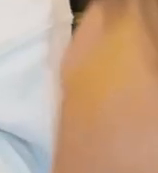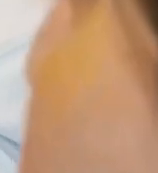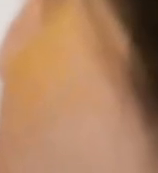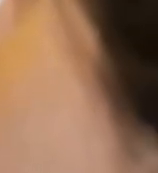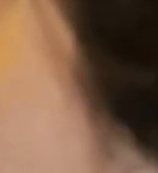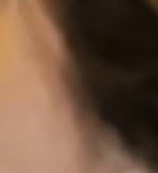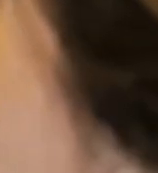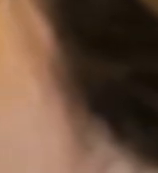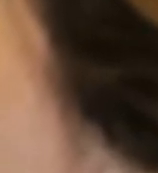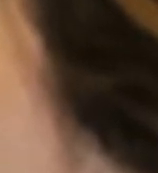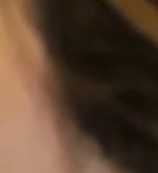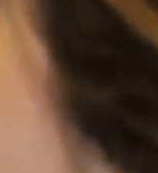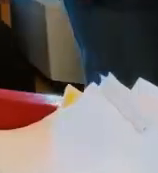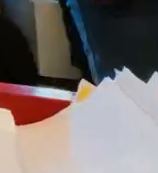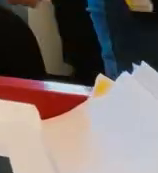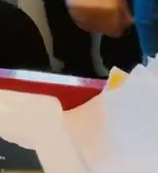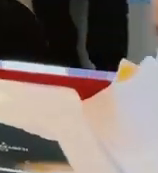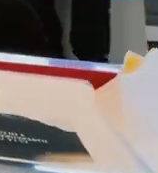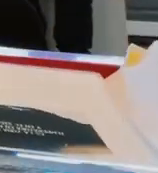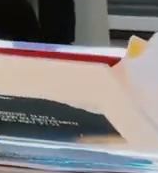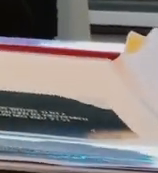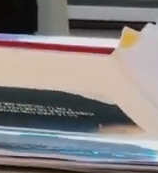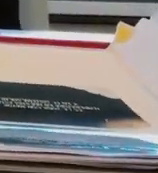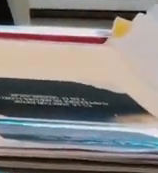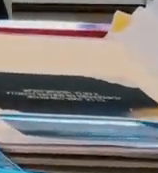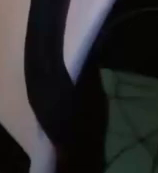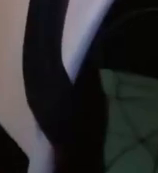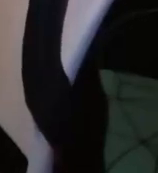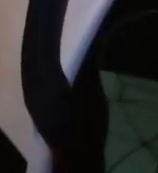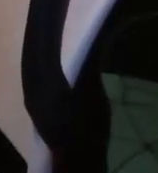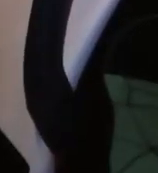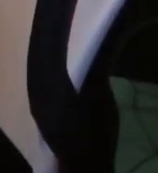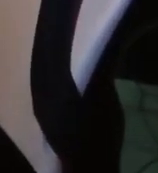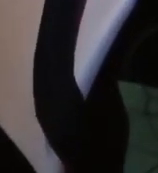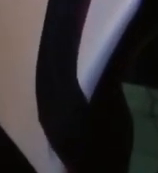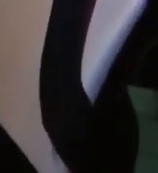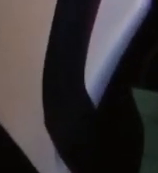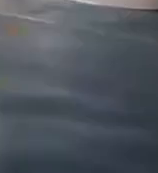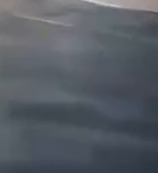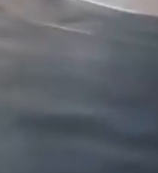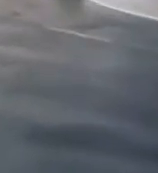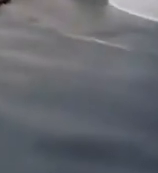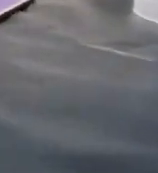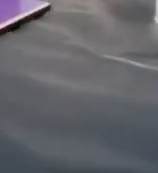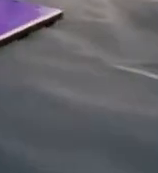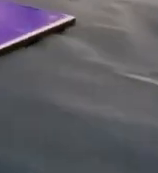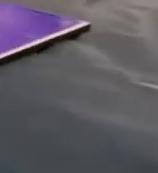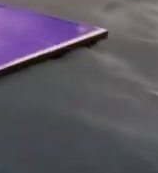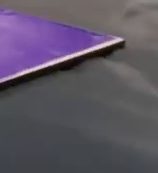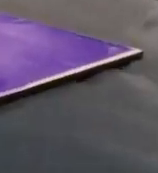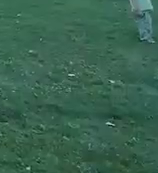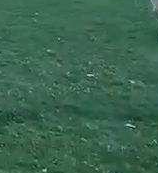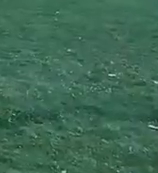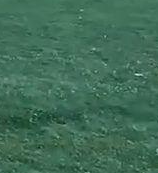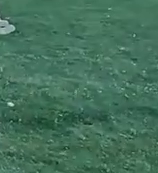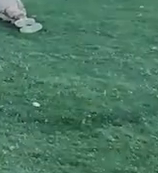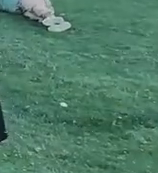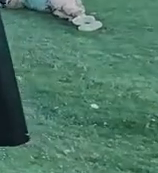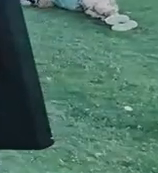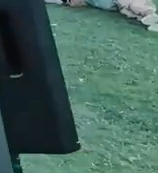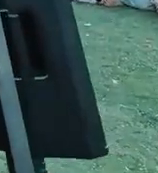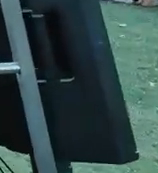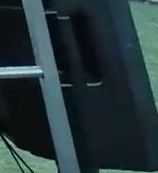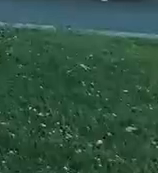personas que median entre Los visitantes y el centro interactivo de los conocimientos imaginen todo lo que aquello significa responder a dudas sobre